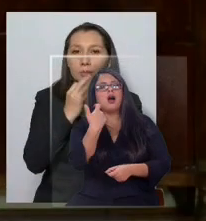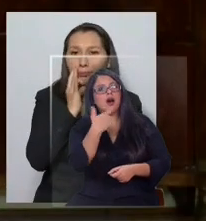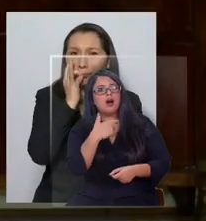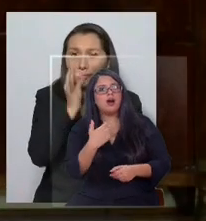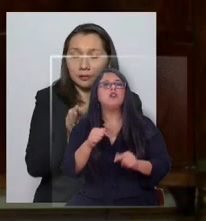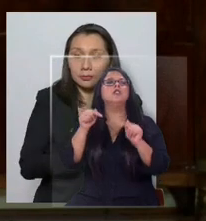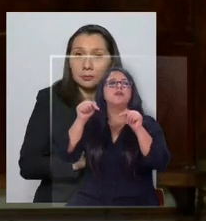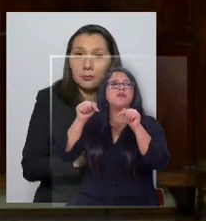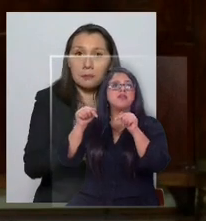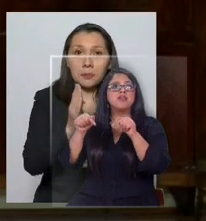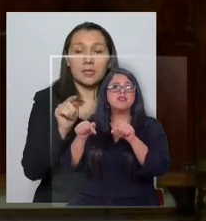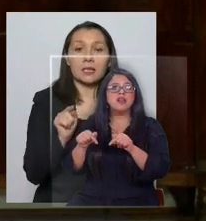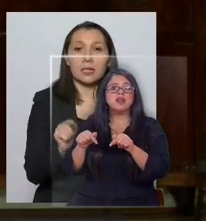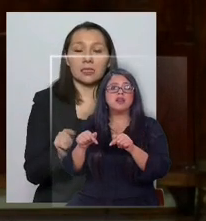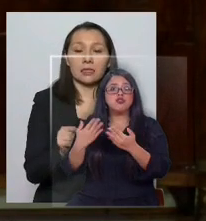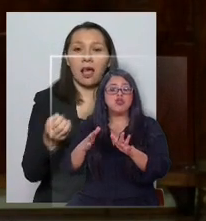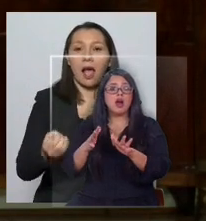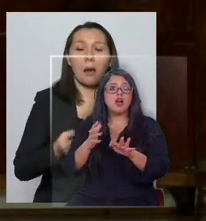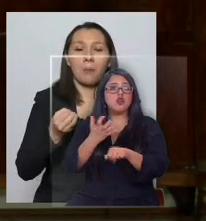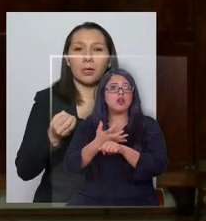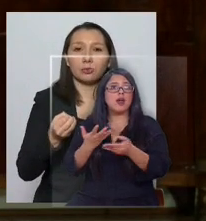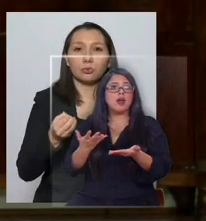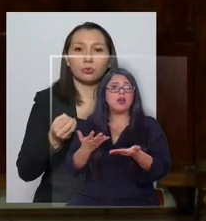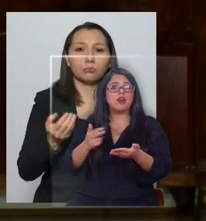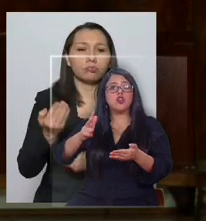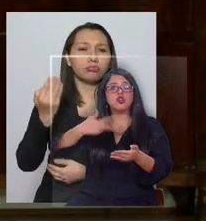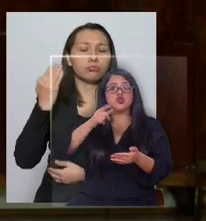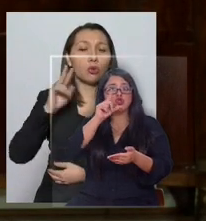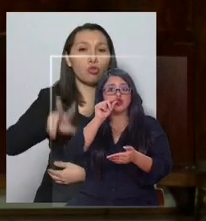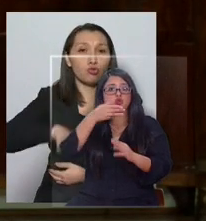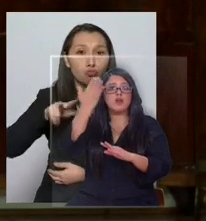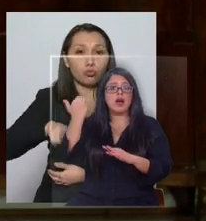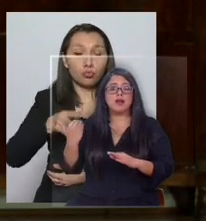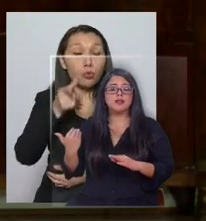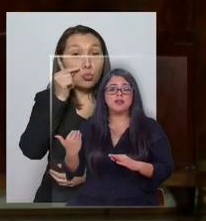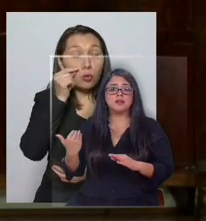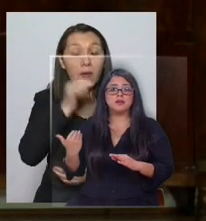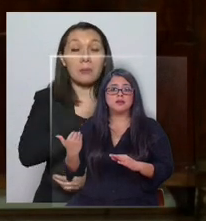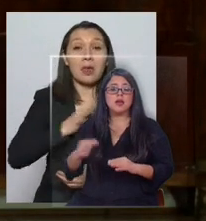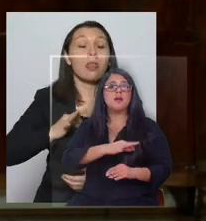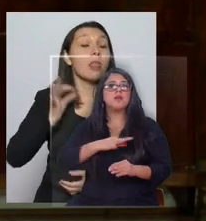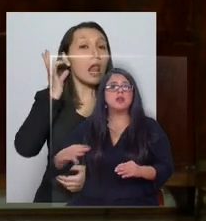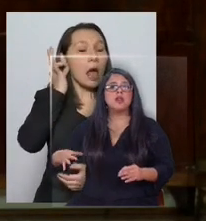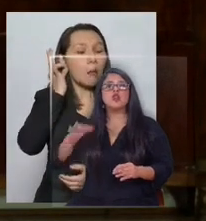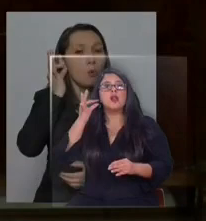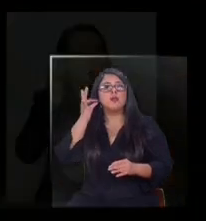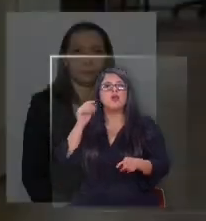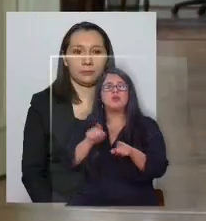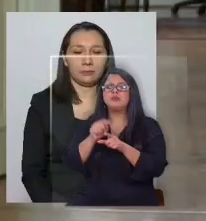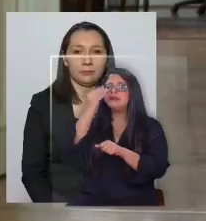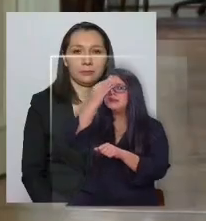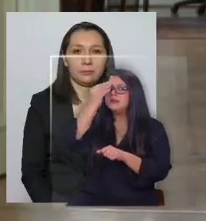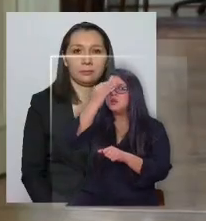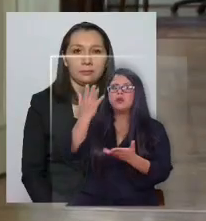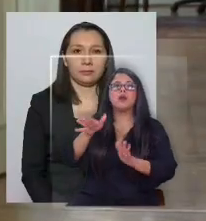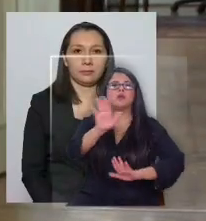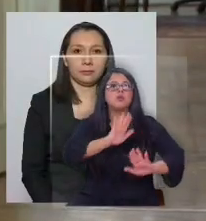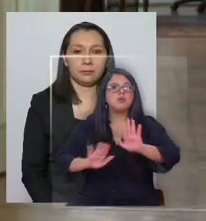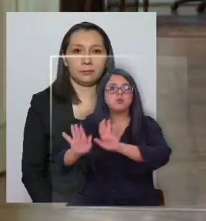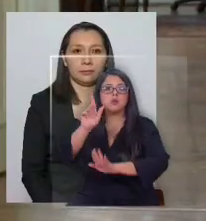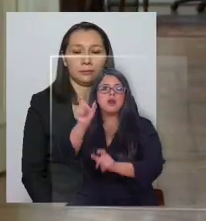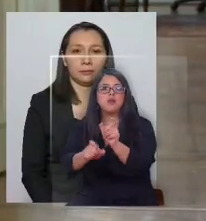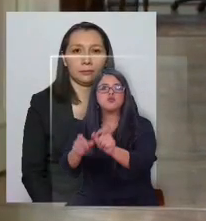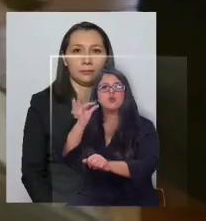A partir de lo que ocurrió el 18 de octubre, el Ministerio de la Mujer ha tenido una preocupación para proteger a